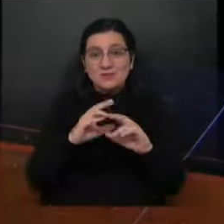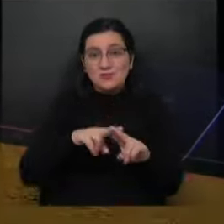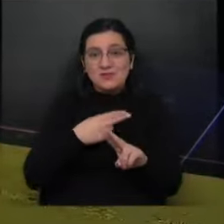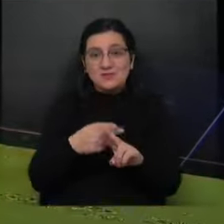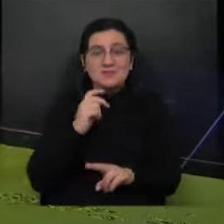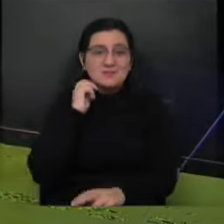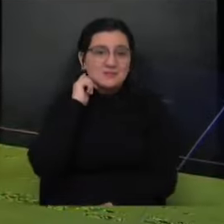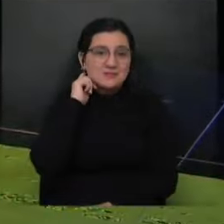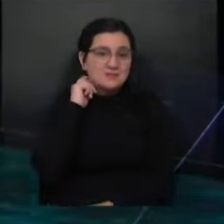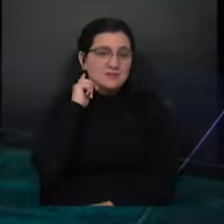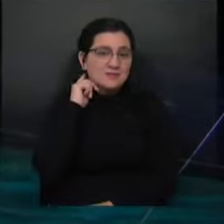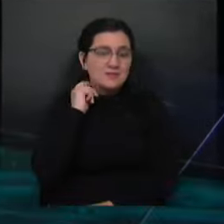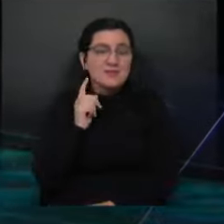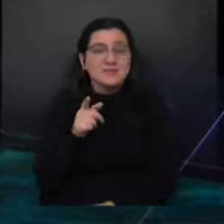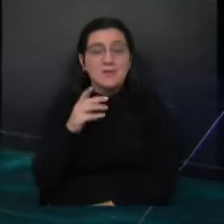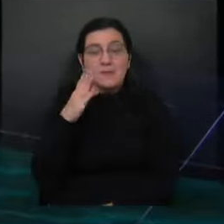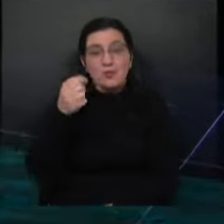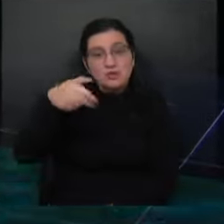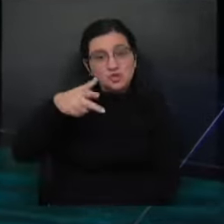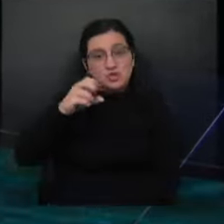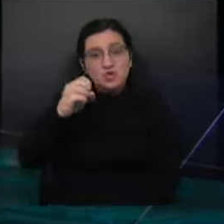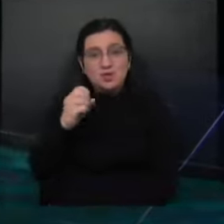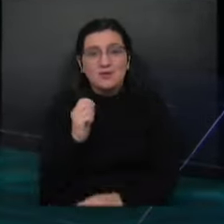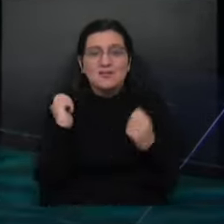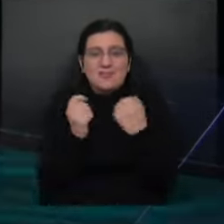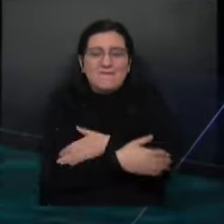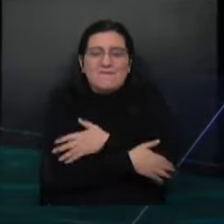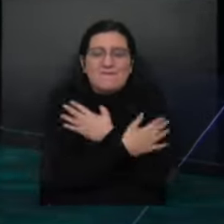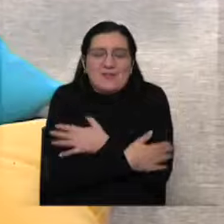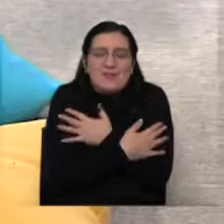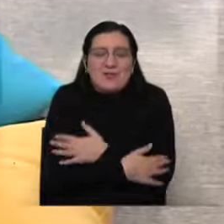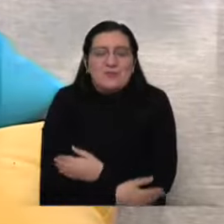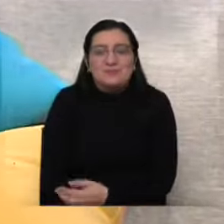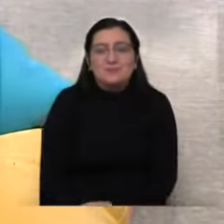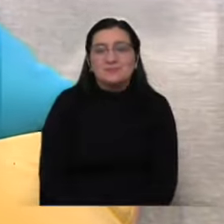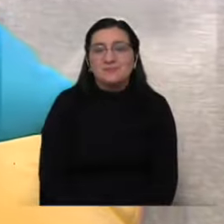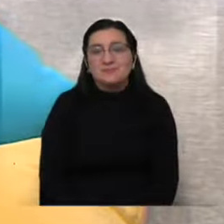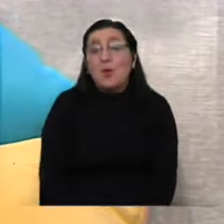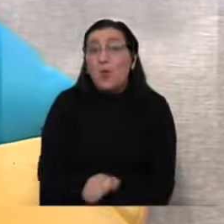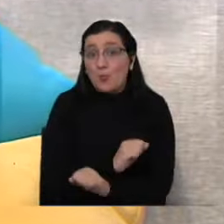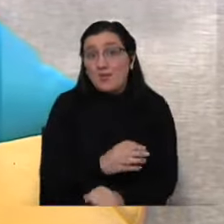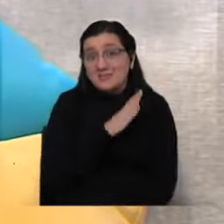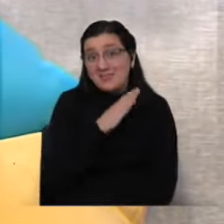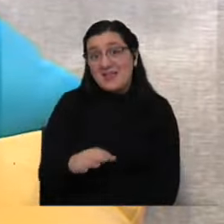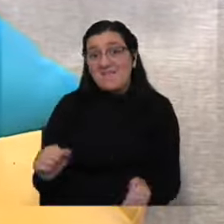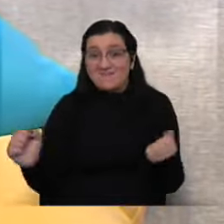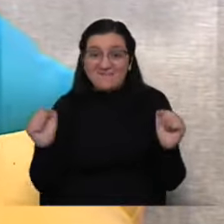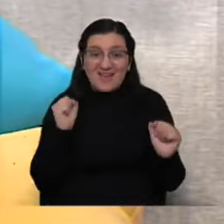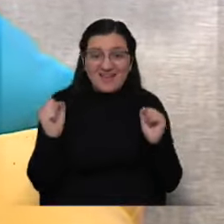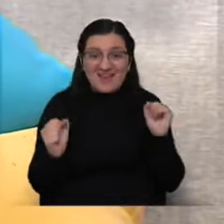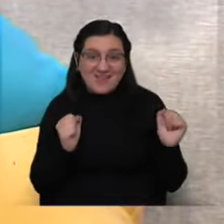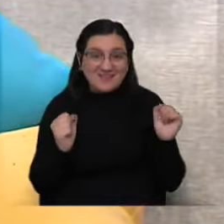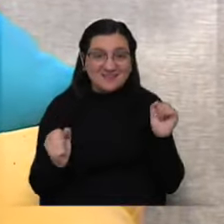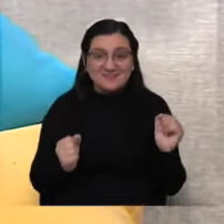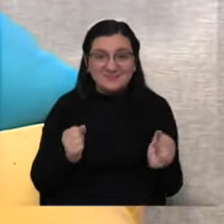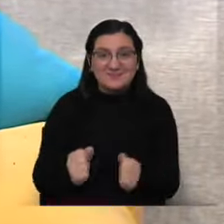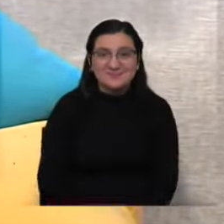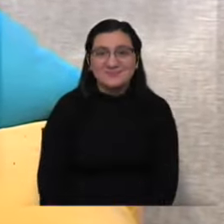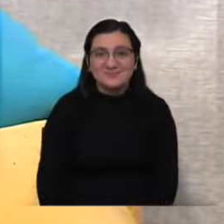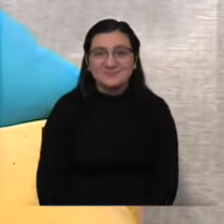vendría hoy ese ponchito bail a bailar también ahí entr en calor